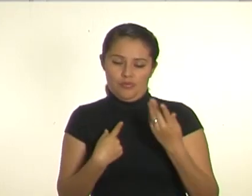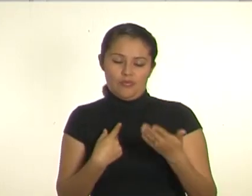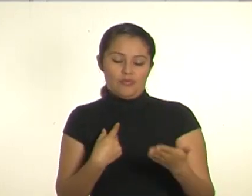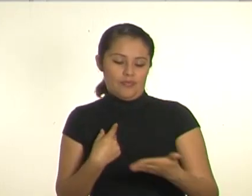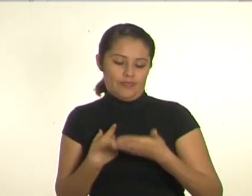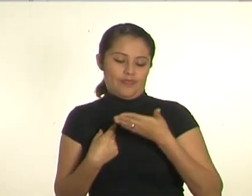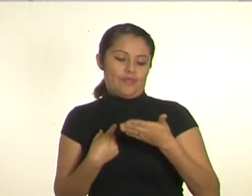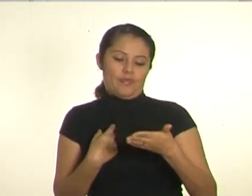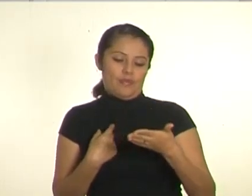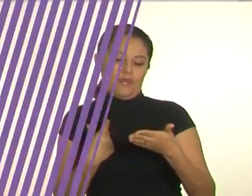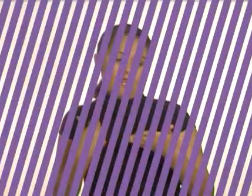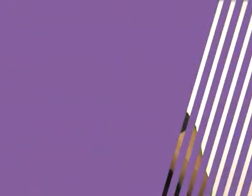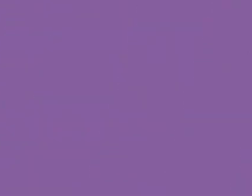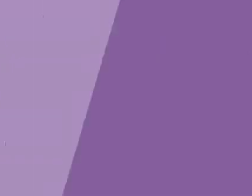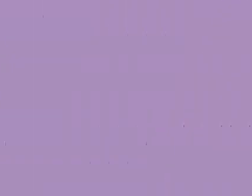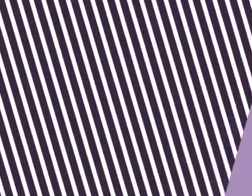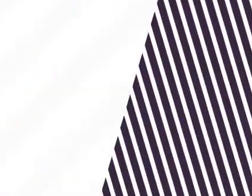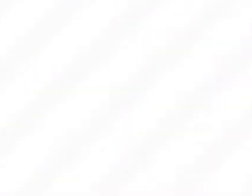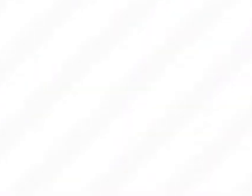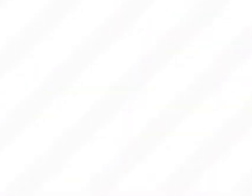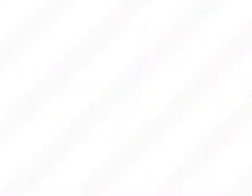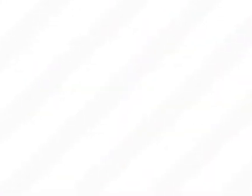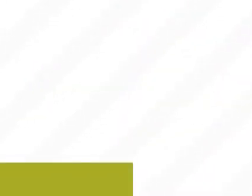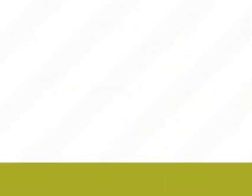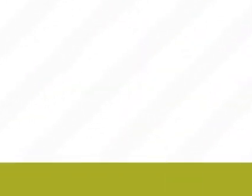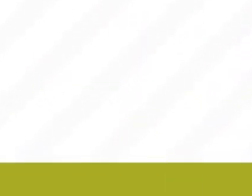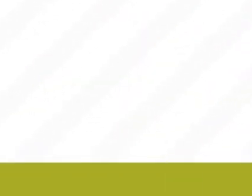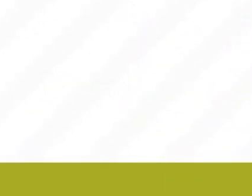la comprenda mejor.